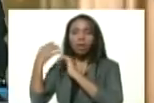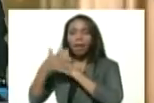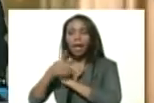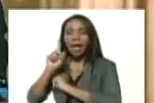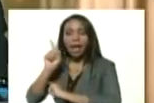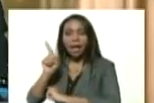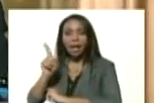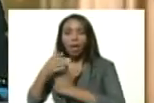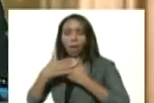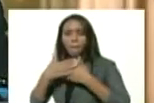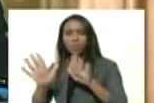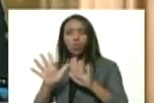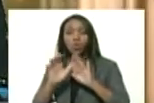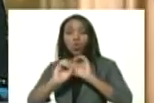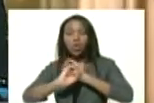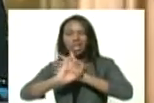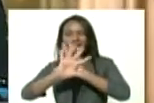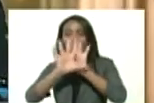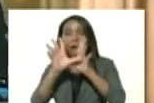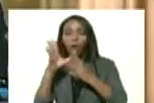de belo todo